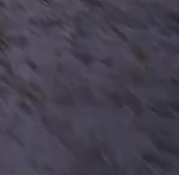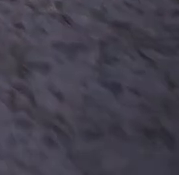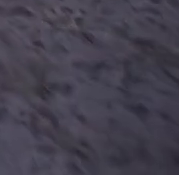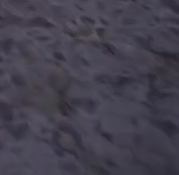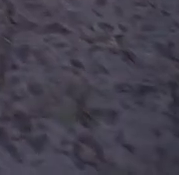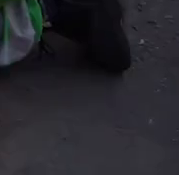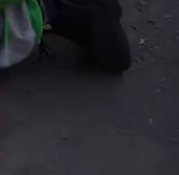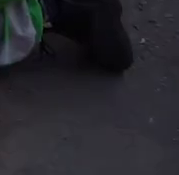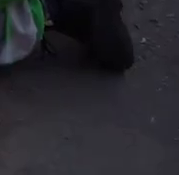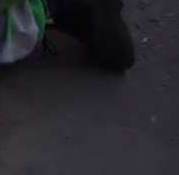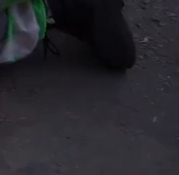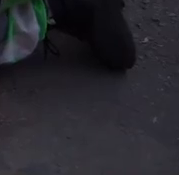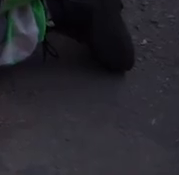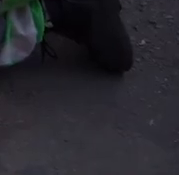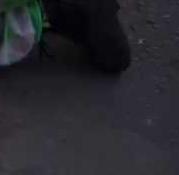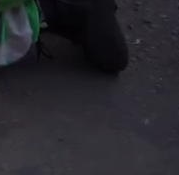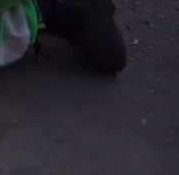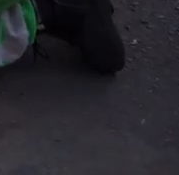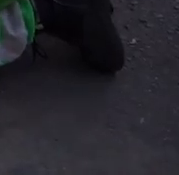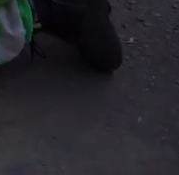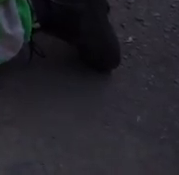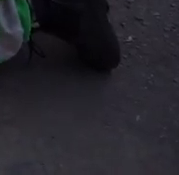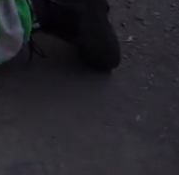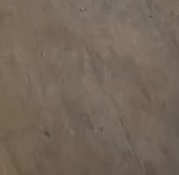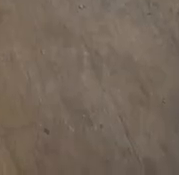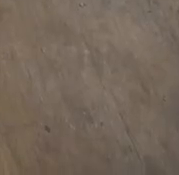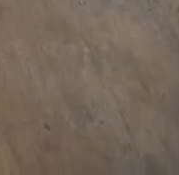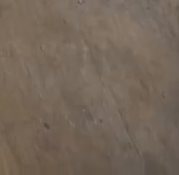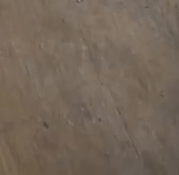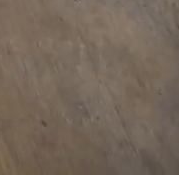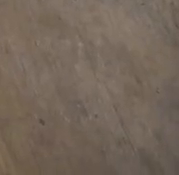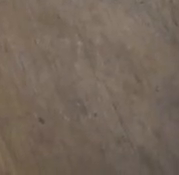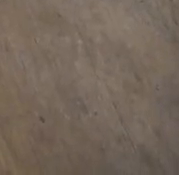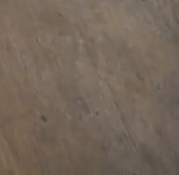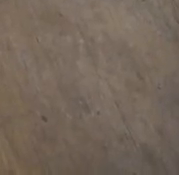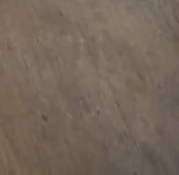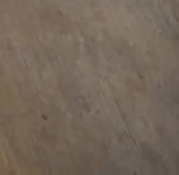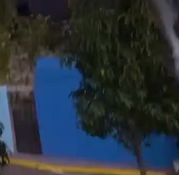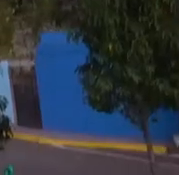balizamiento, reparación de banquetas, entre otras labores.